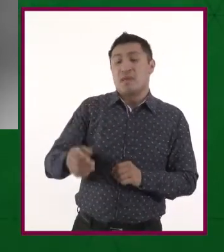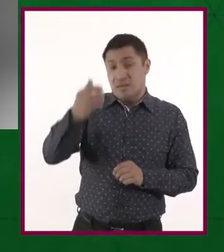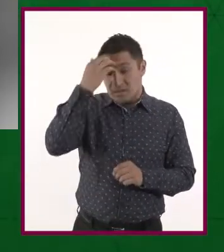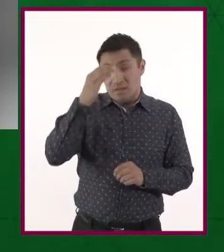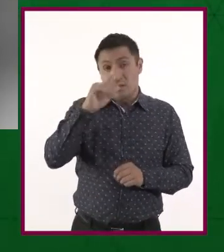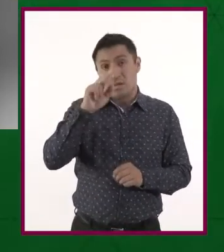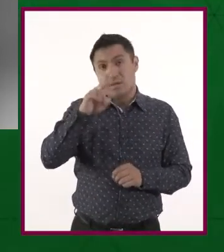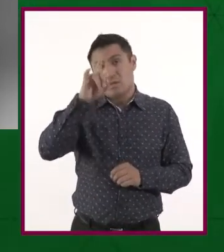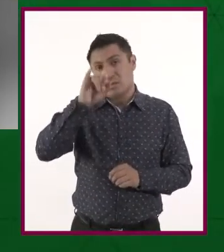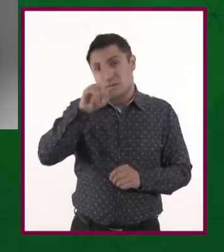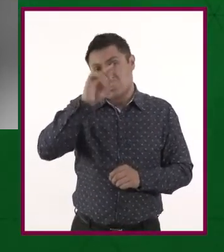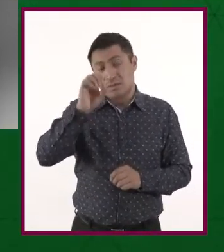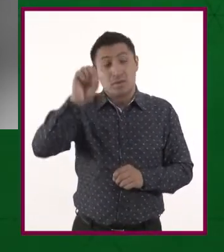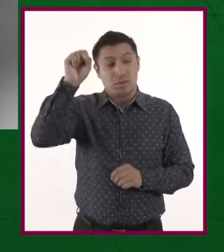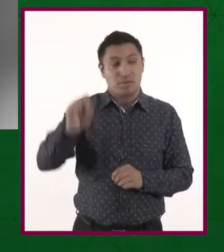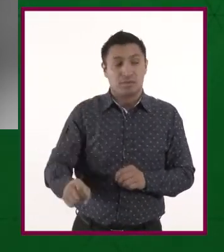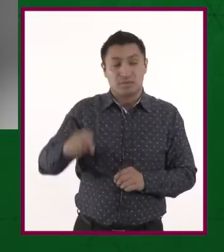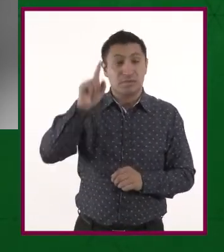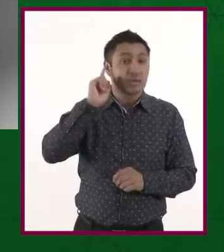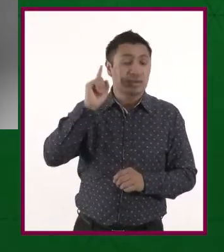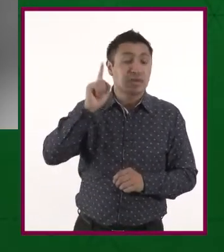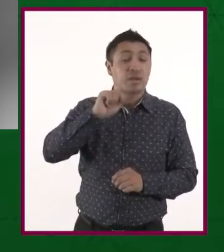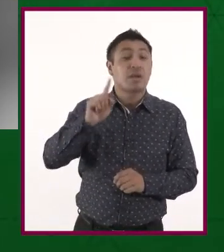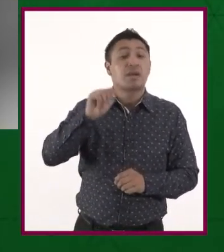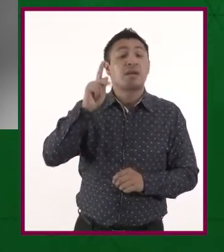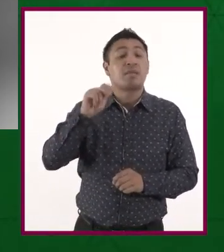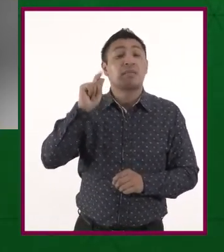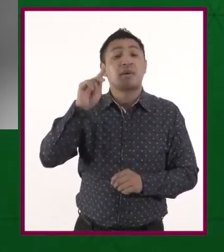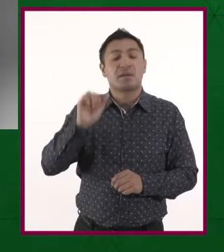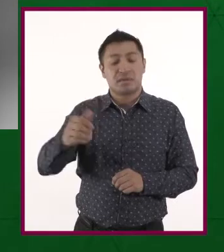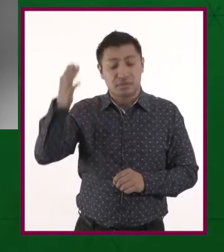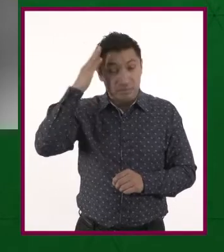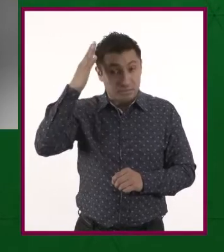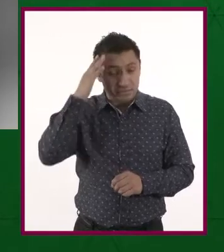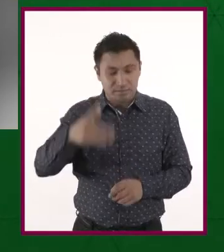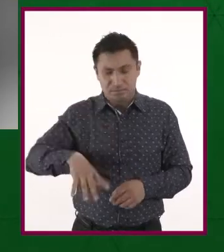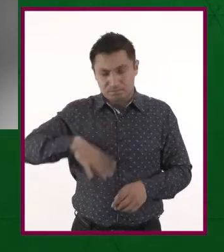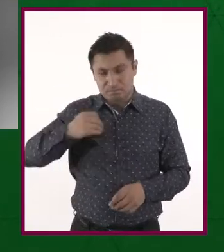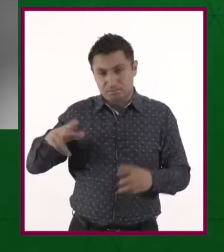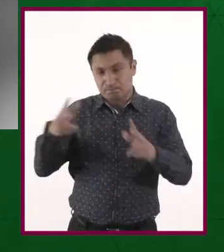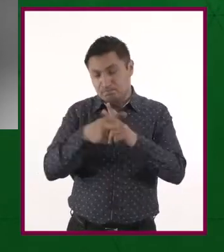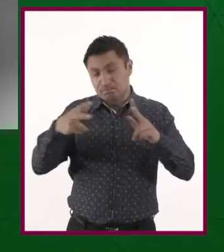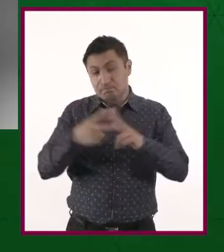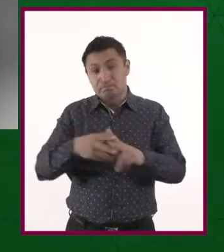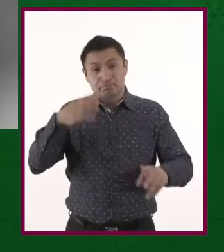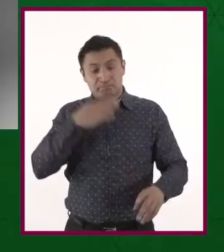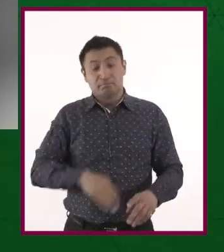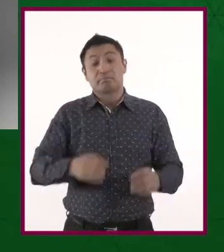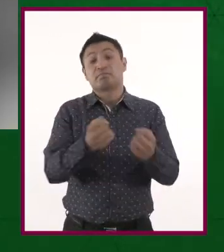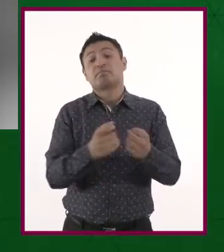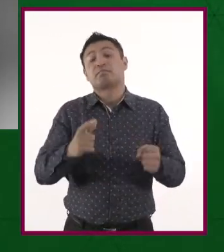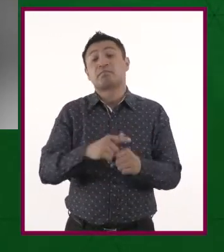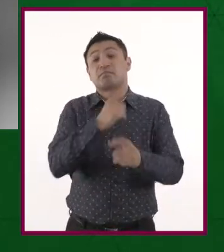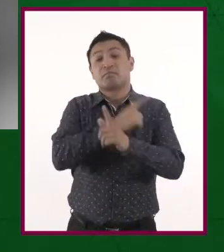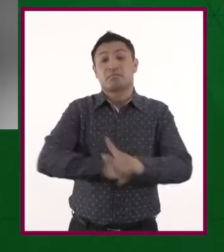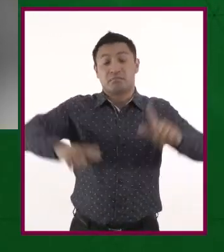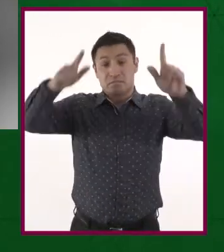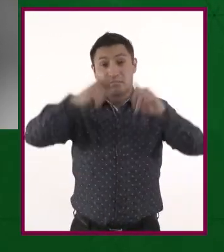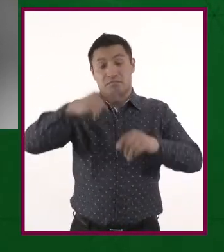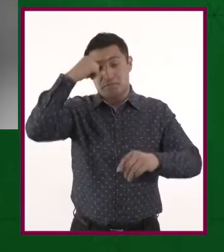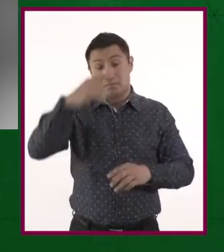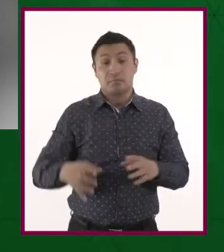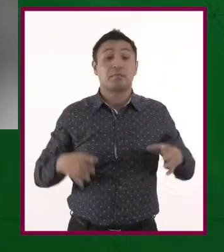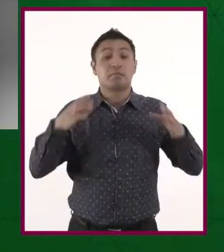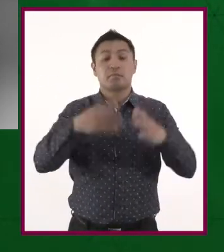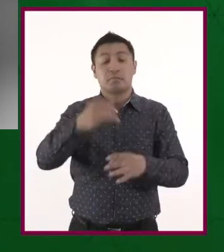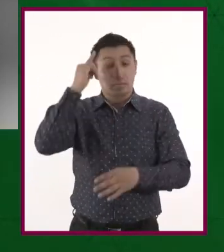el caudillo del sur. Zapata dirigió las luchas por la justicia social, libertad e igualdad para las comunidades indígenas